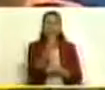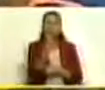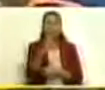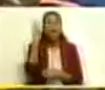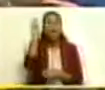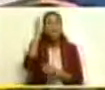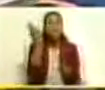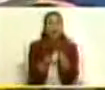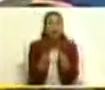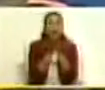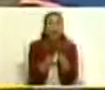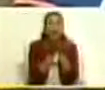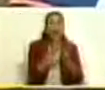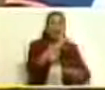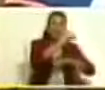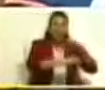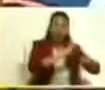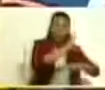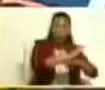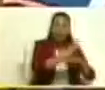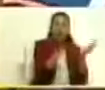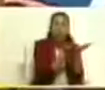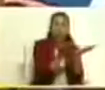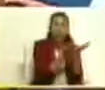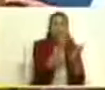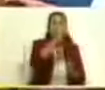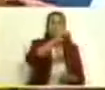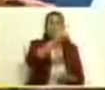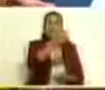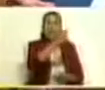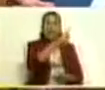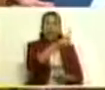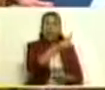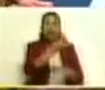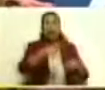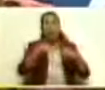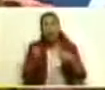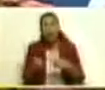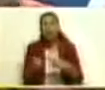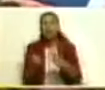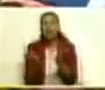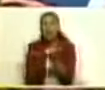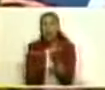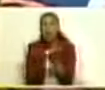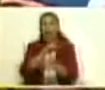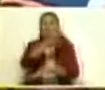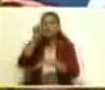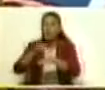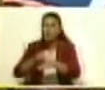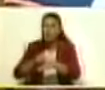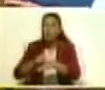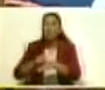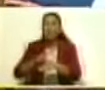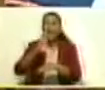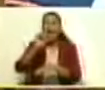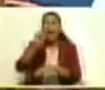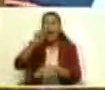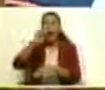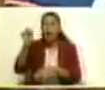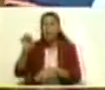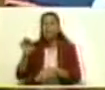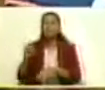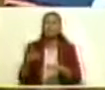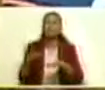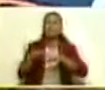instituciones, una es distrital, en la escuela Miguel José Sanz, y la otra nacional, Carmen Maiso